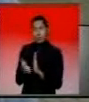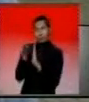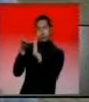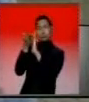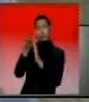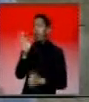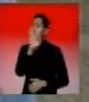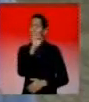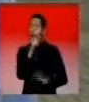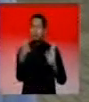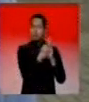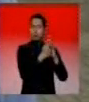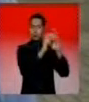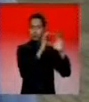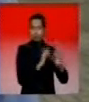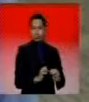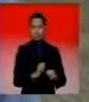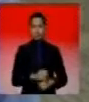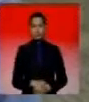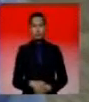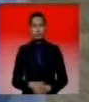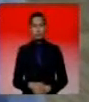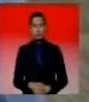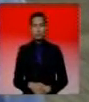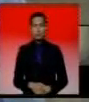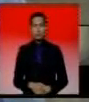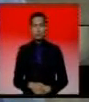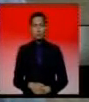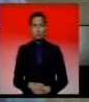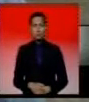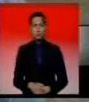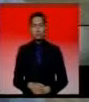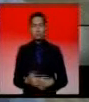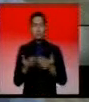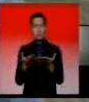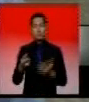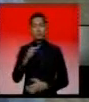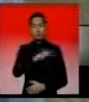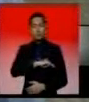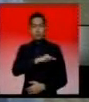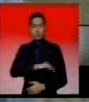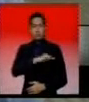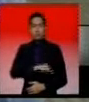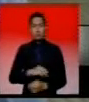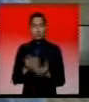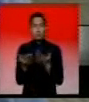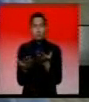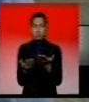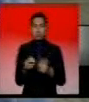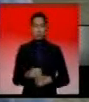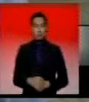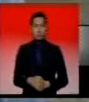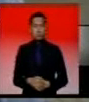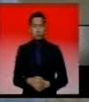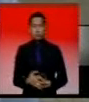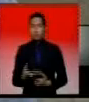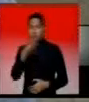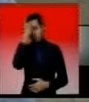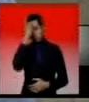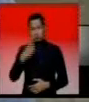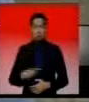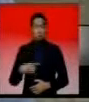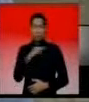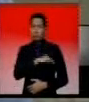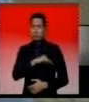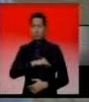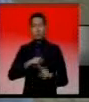Y otro que es propiamente ya tiene un sello puesto por el municipio, lo que es ya demolición. Pero entiendo que esto